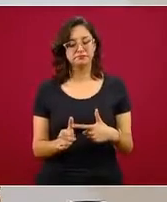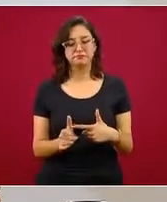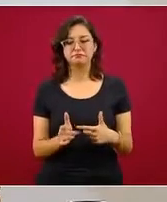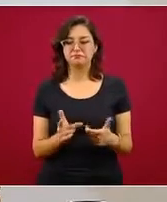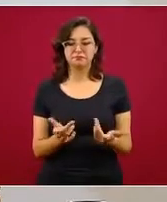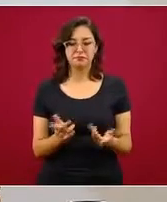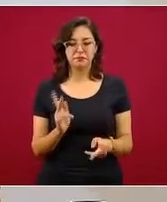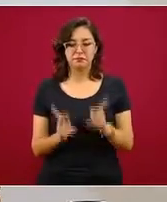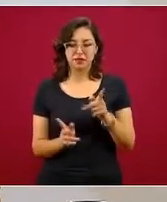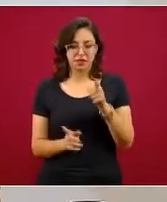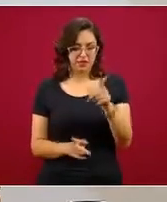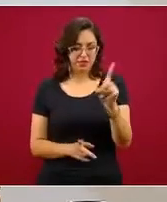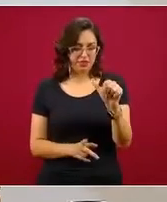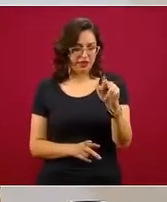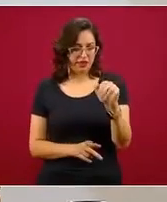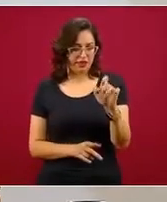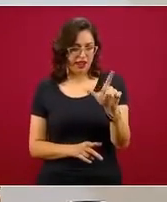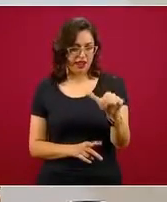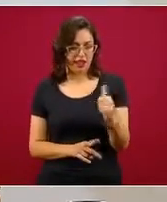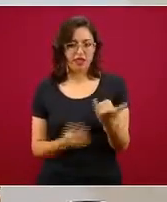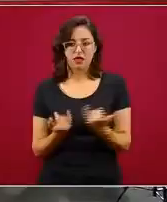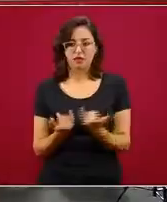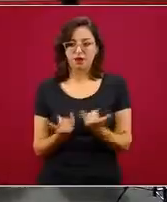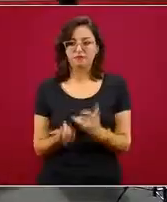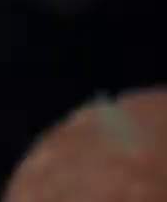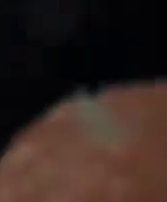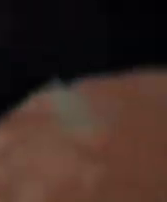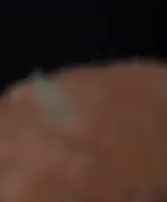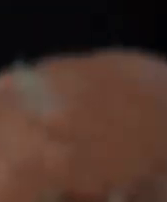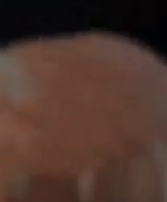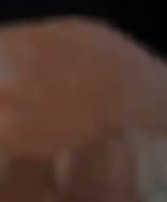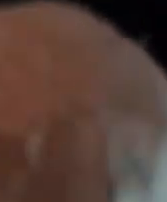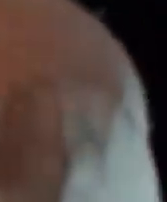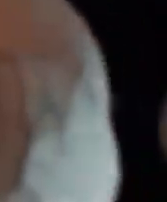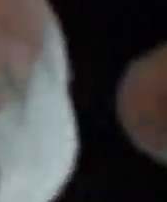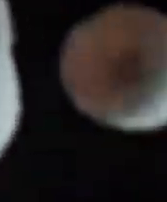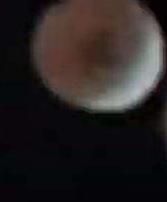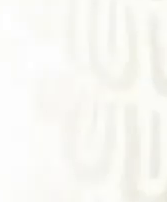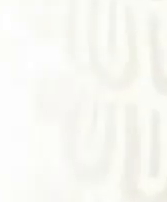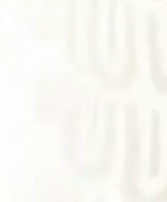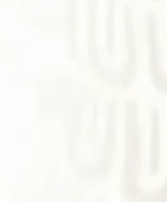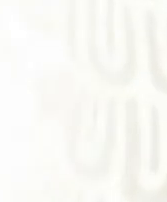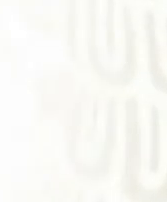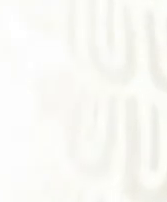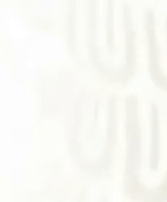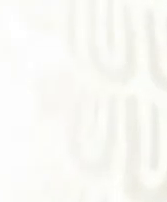necesario, igual con Daniela. Muchas gracias, buenas noches. Quédate en casa.